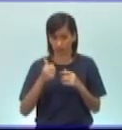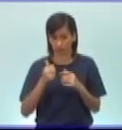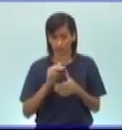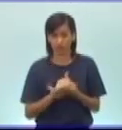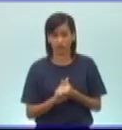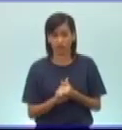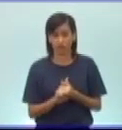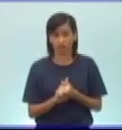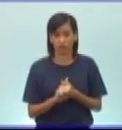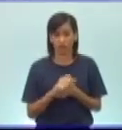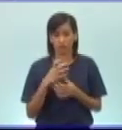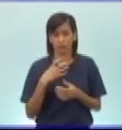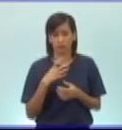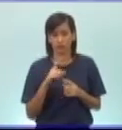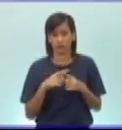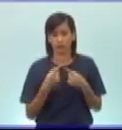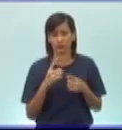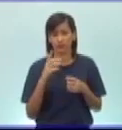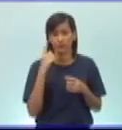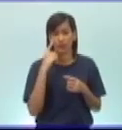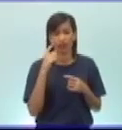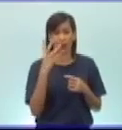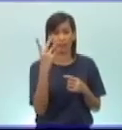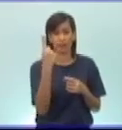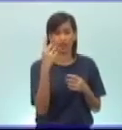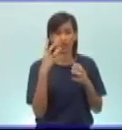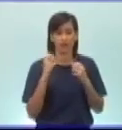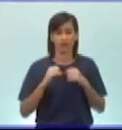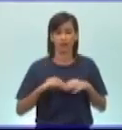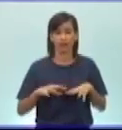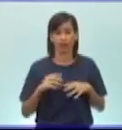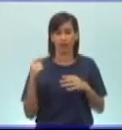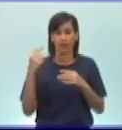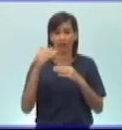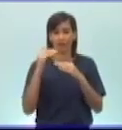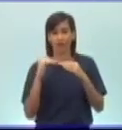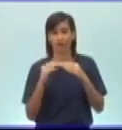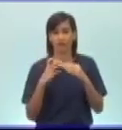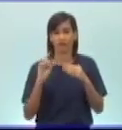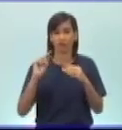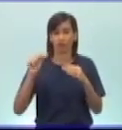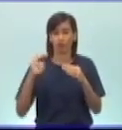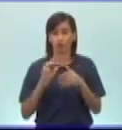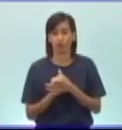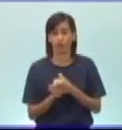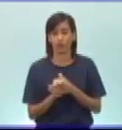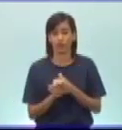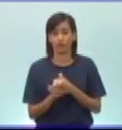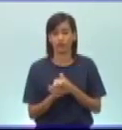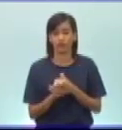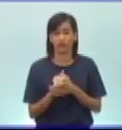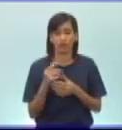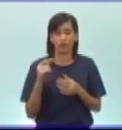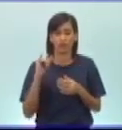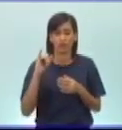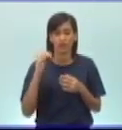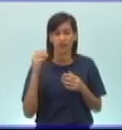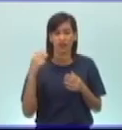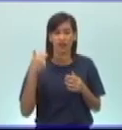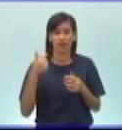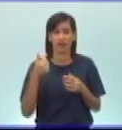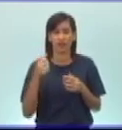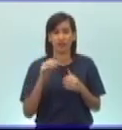como entero el número 0. Decimos entonces 10 menos 6 o 6 para llegar a 10 es igual a